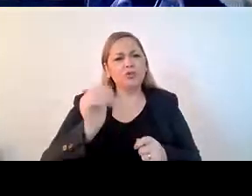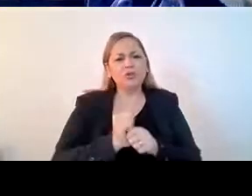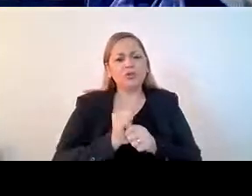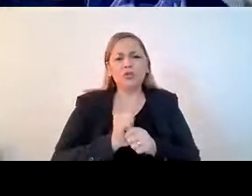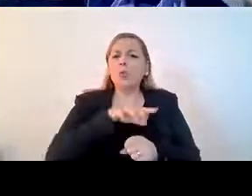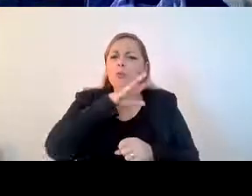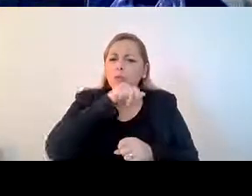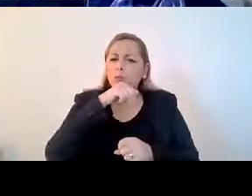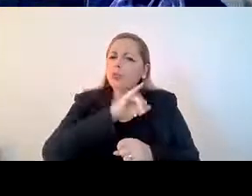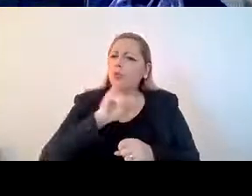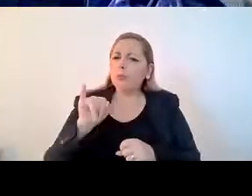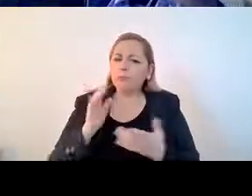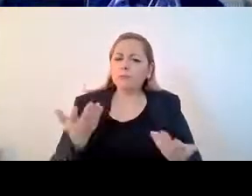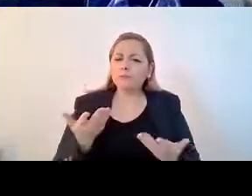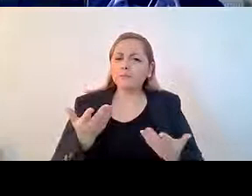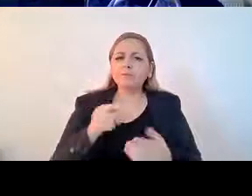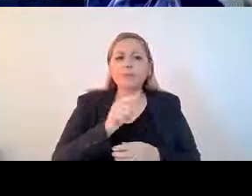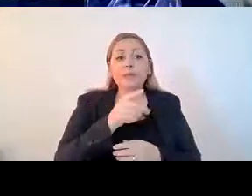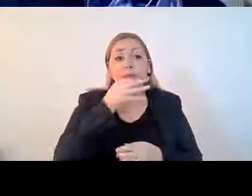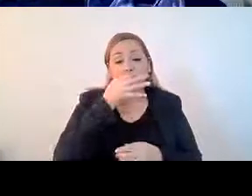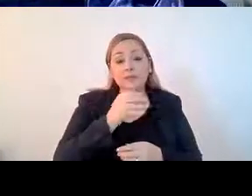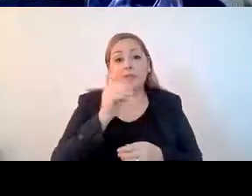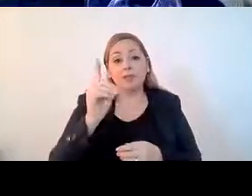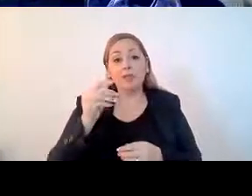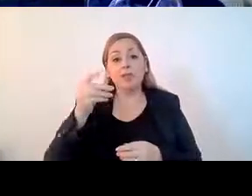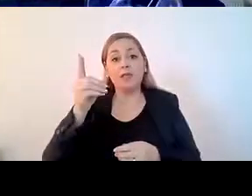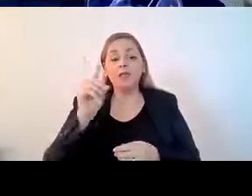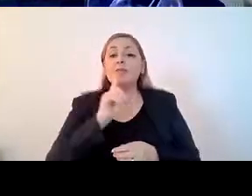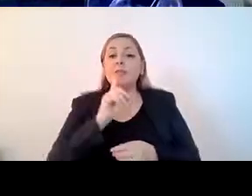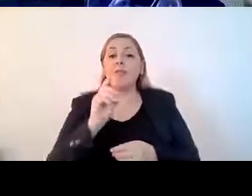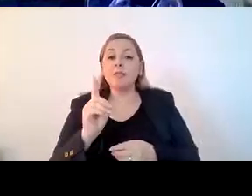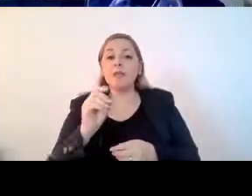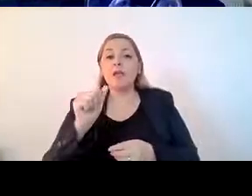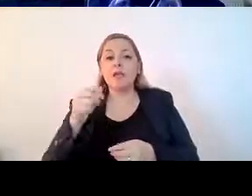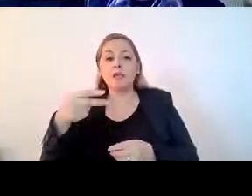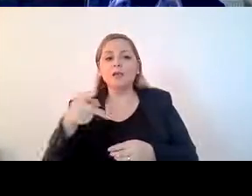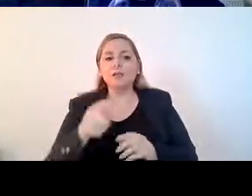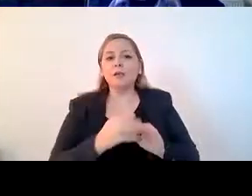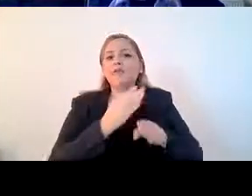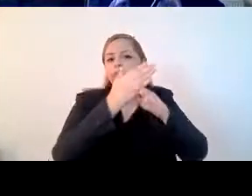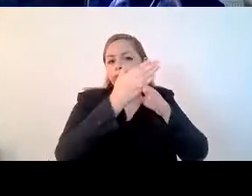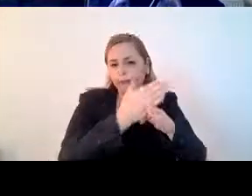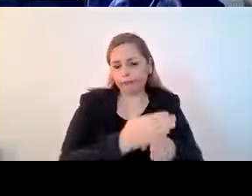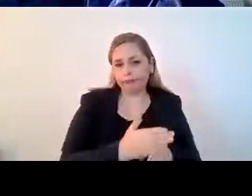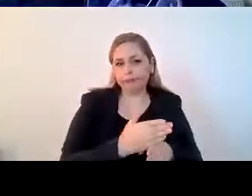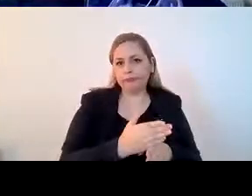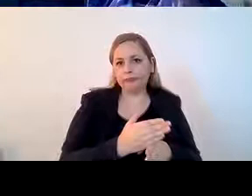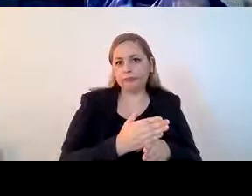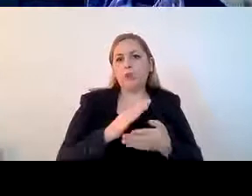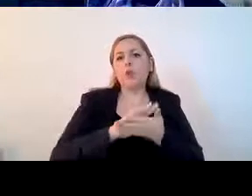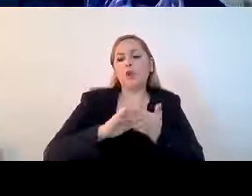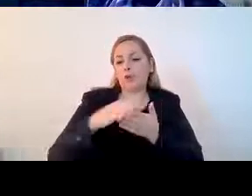adultez, y se sugiere que este TDAH que persiste representaría una forma heredable del trastorno